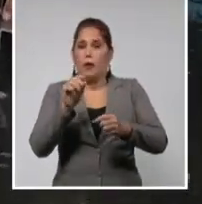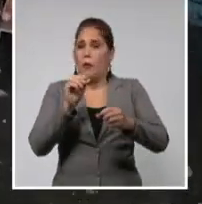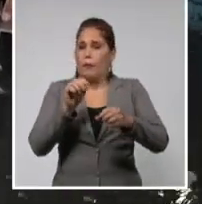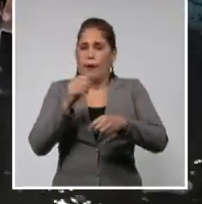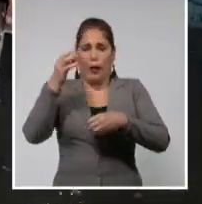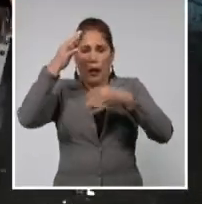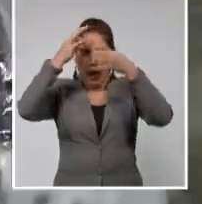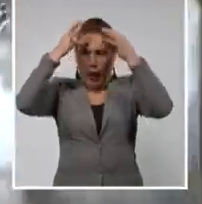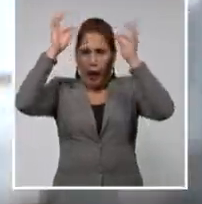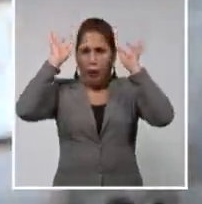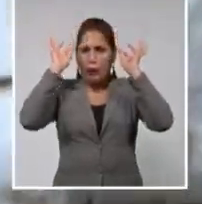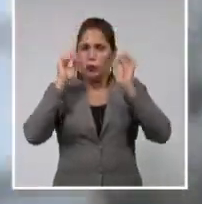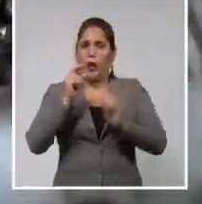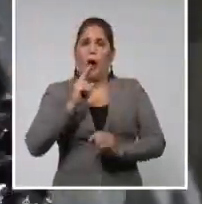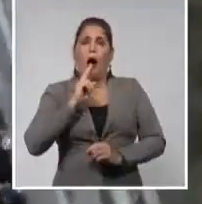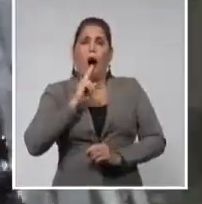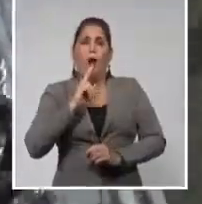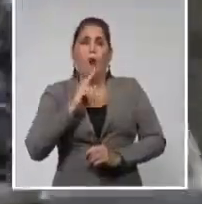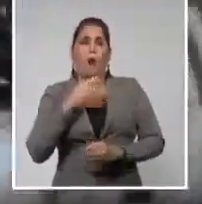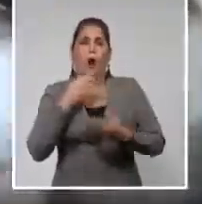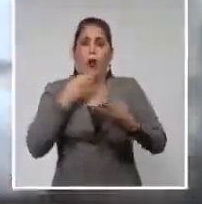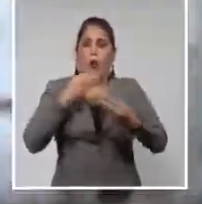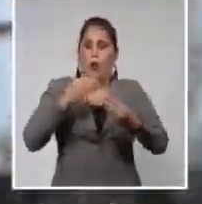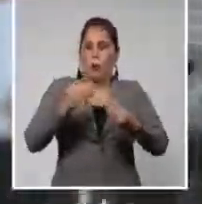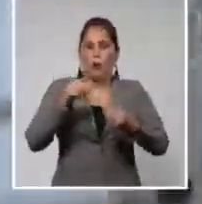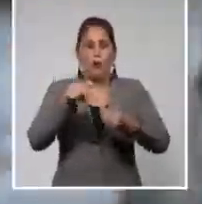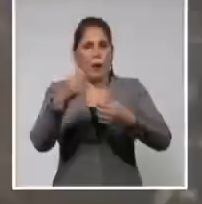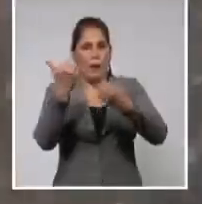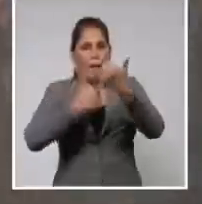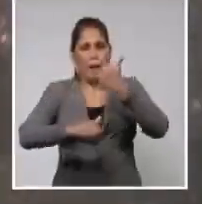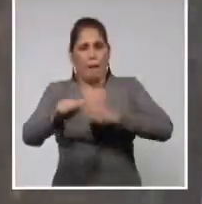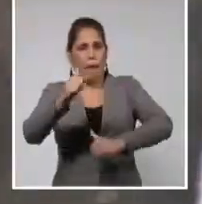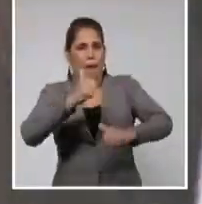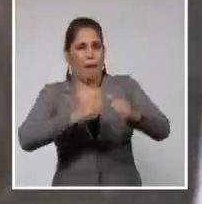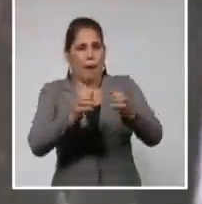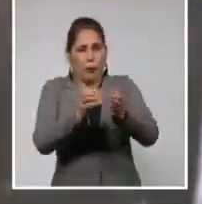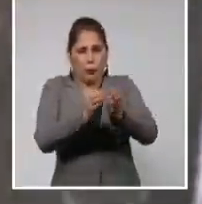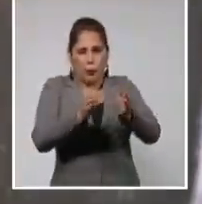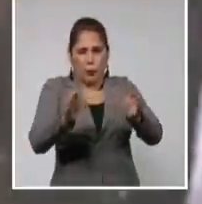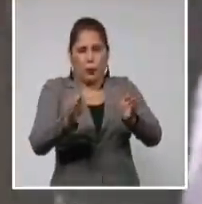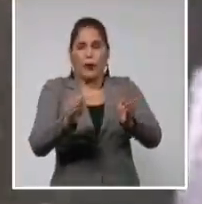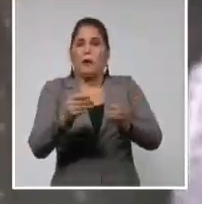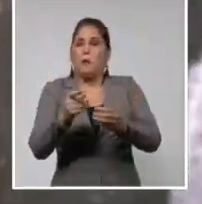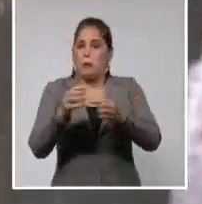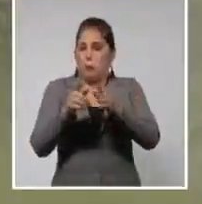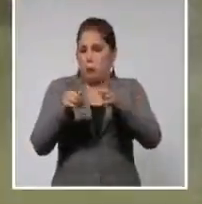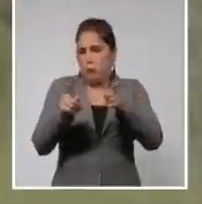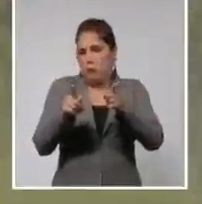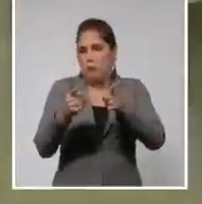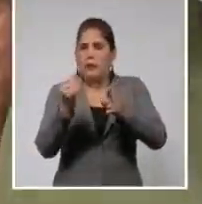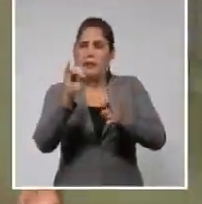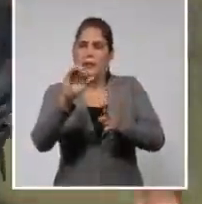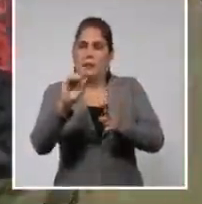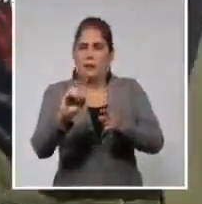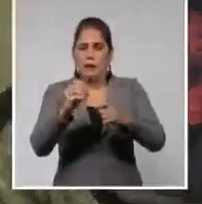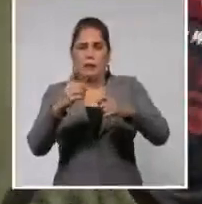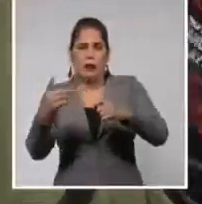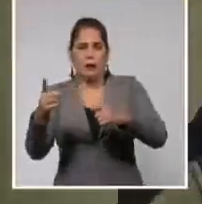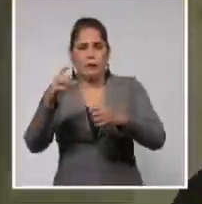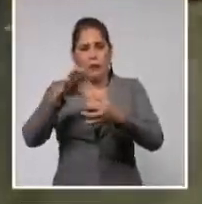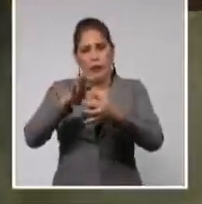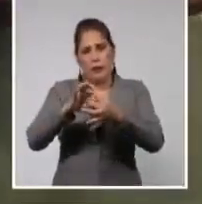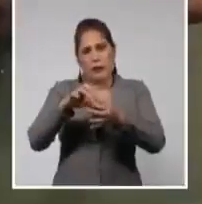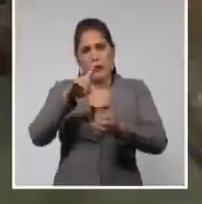langostino de agua dulce. El delicado y paciente proceso reproductivo del crustáceo culmina con tallas que oscilan entre 60 y 100 gramos de